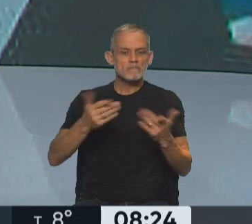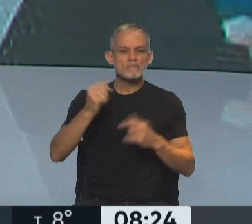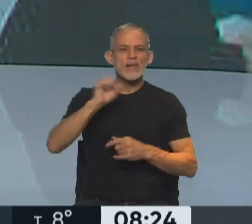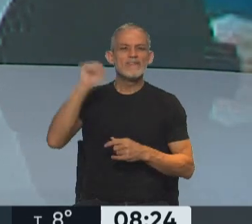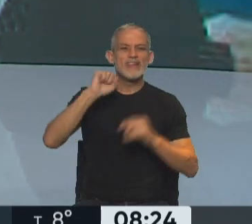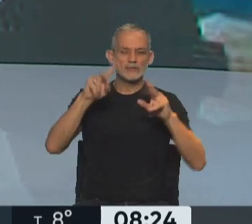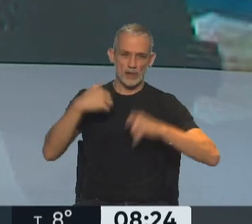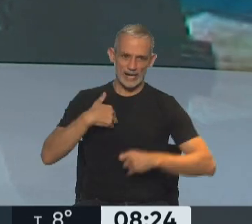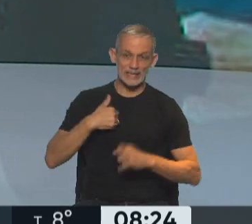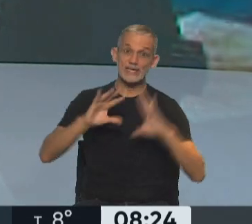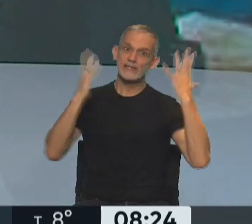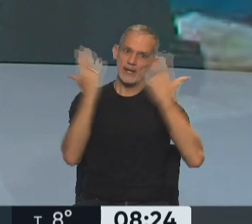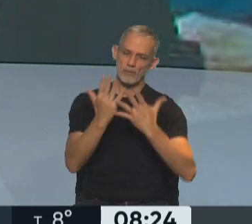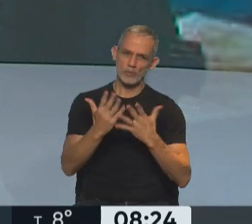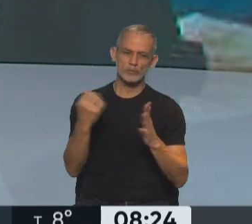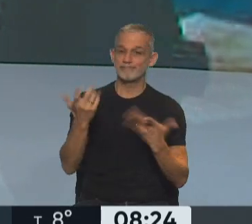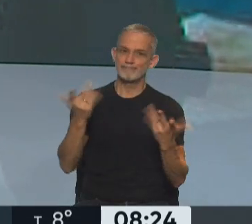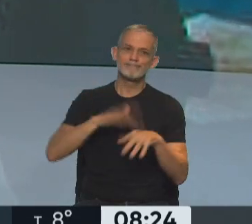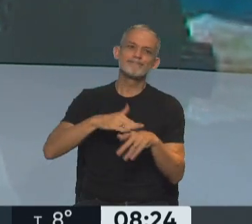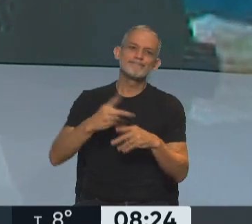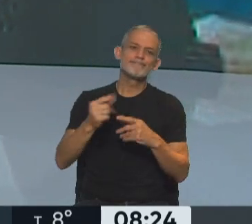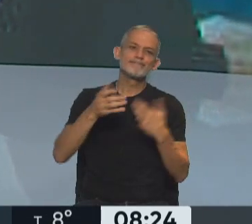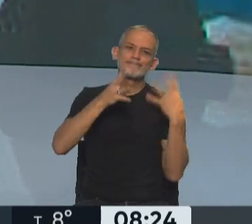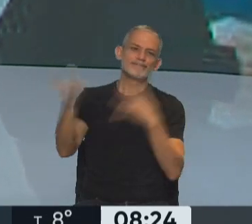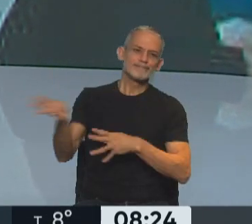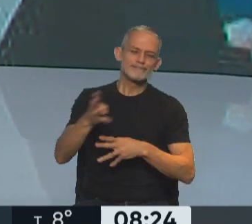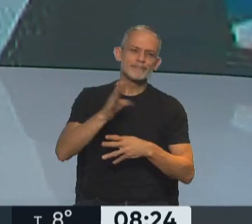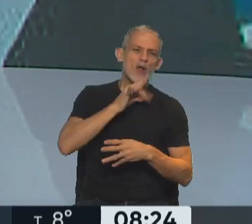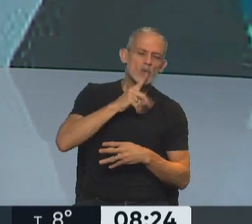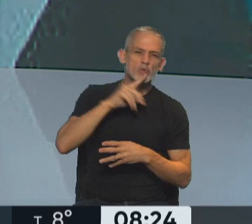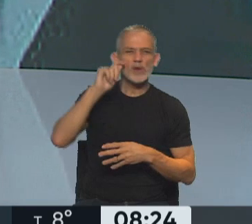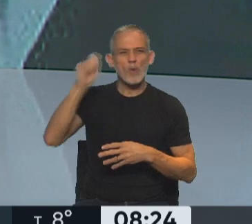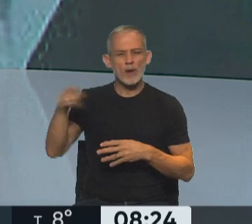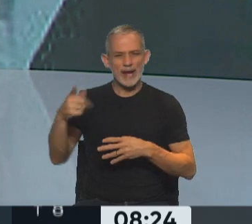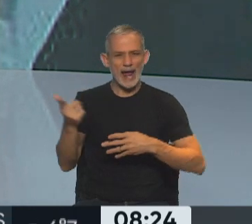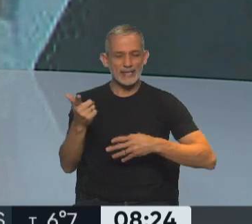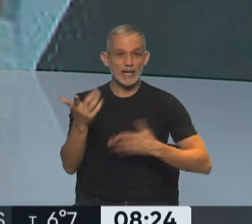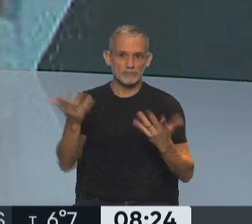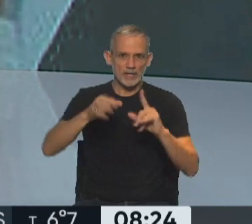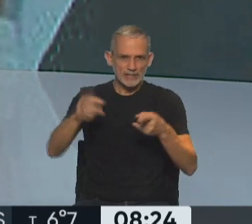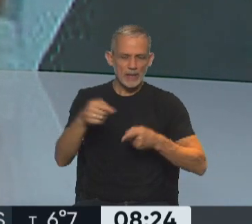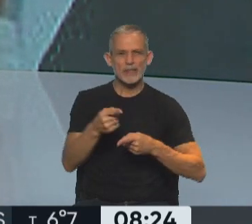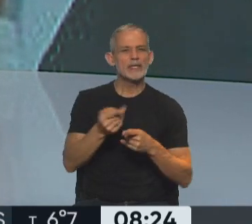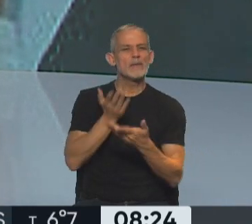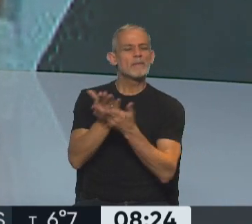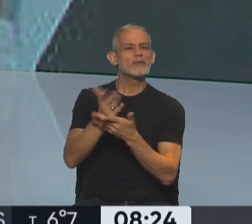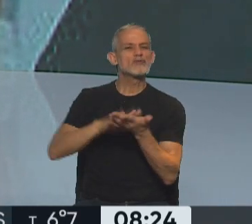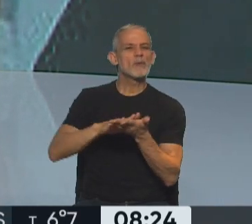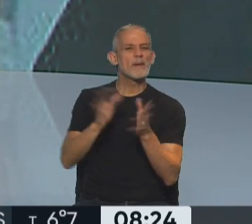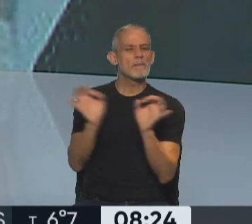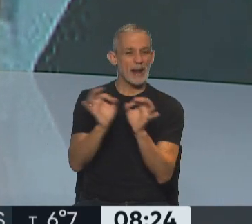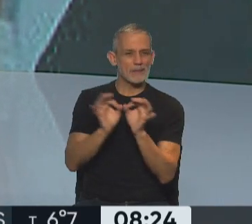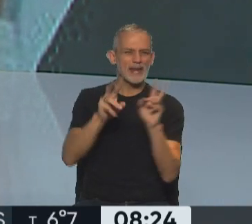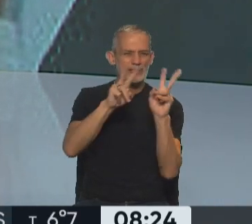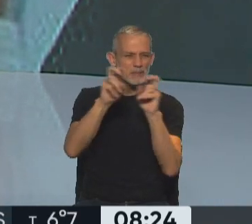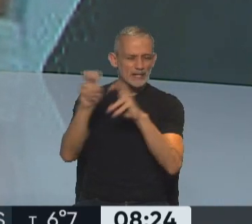sobre la argentina y el mundo el impacto de la guerra entre rusia y ucrania también aquí en la argentina y el reclamo soberano sobre malvinas son